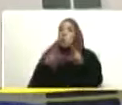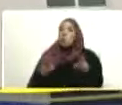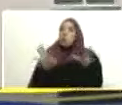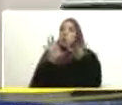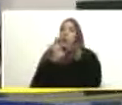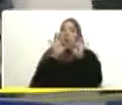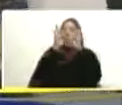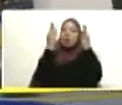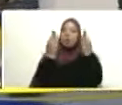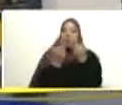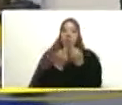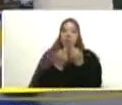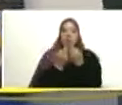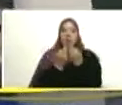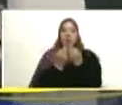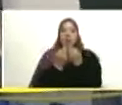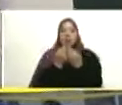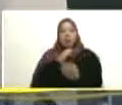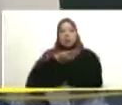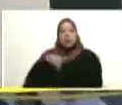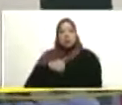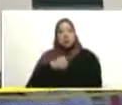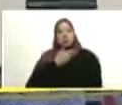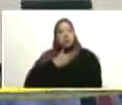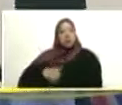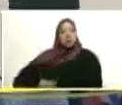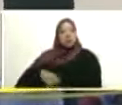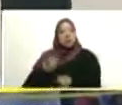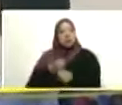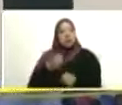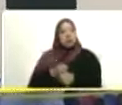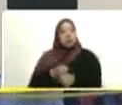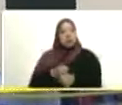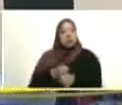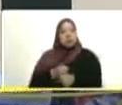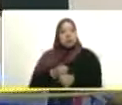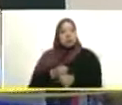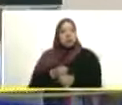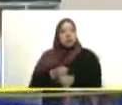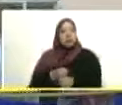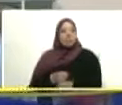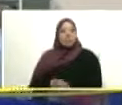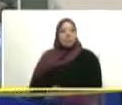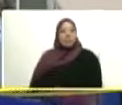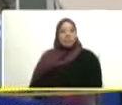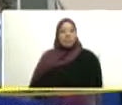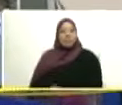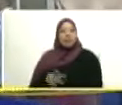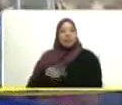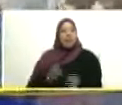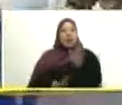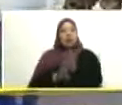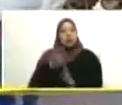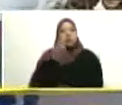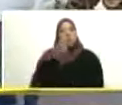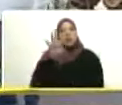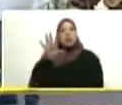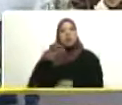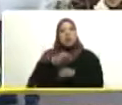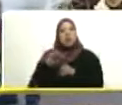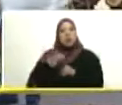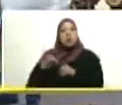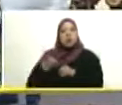familiar, nosotros, presidente, bueno, vamos a seguir ejecutando más viviendas. Tenemos en ejecución en los 25